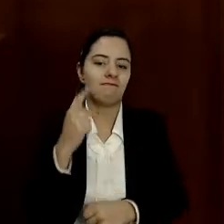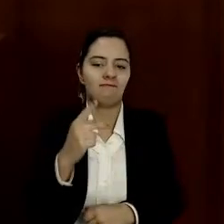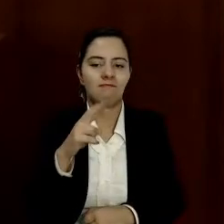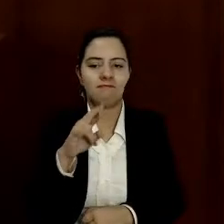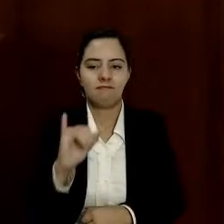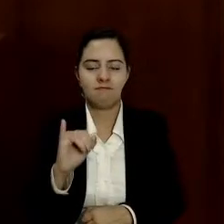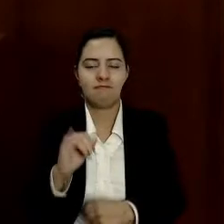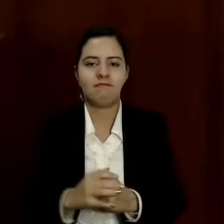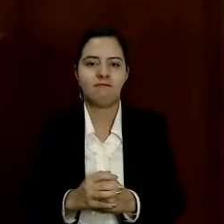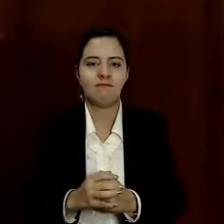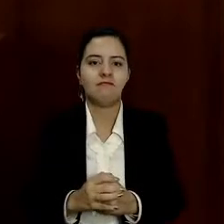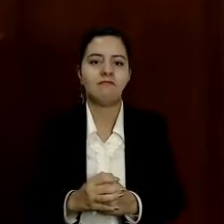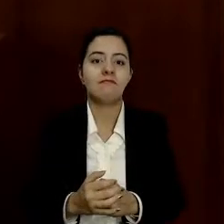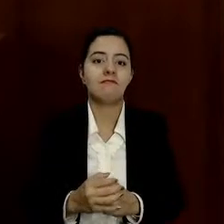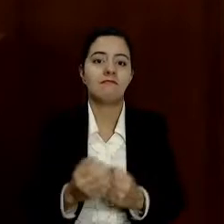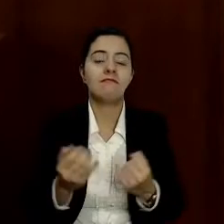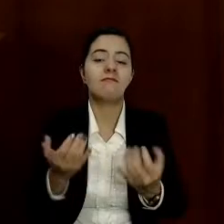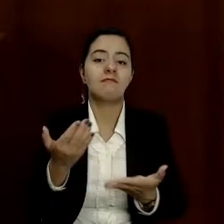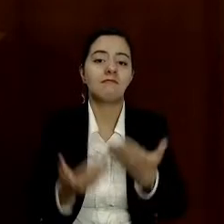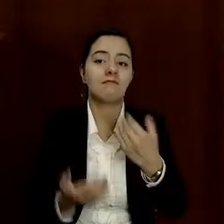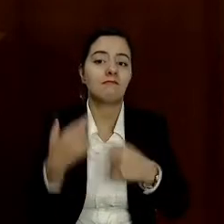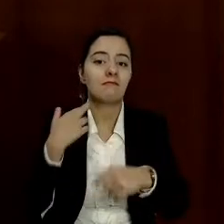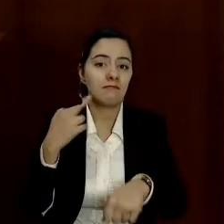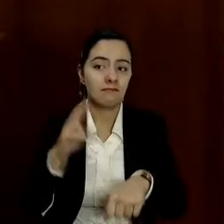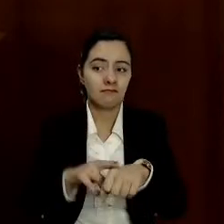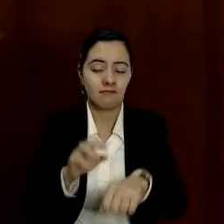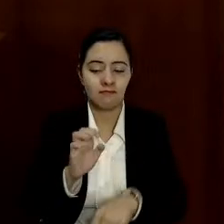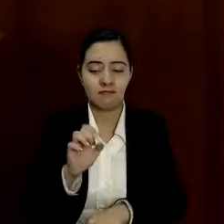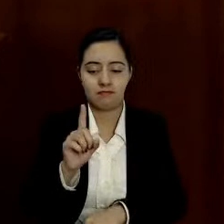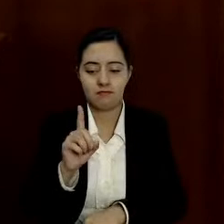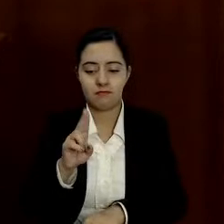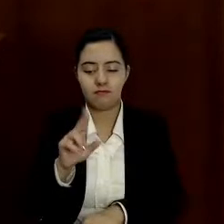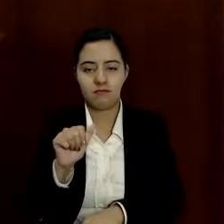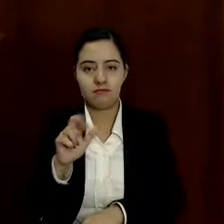su parte, los rectores Eduardo Gasca Priego,